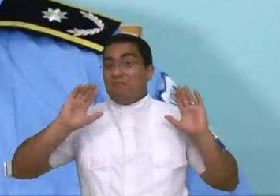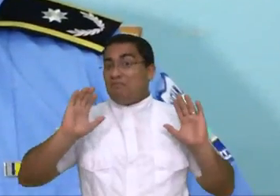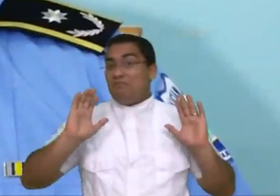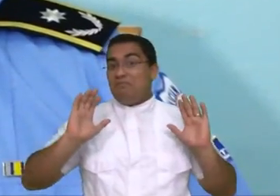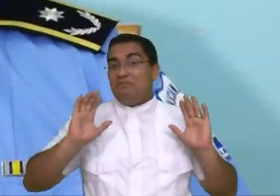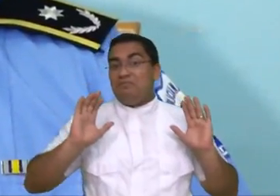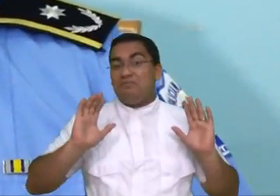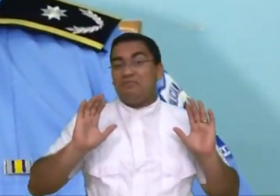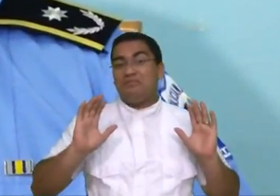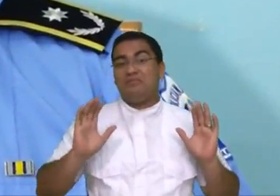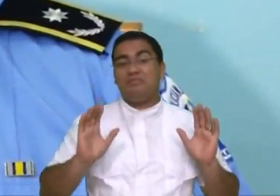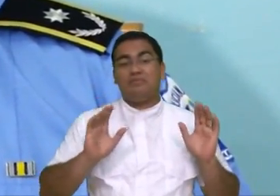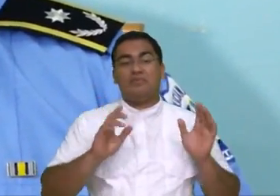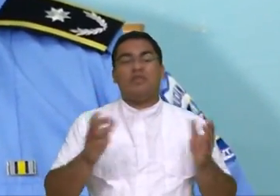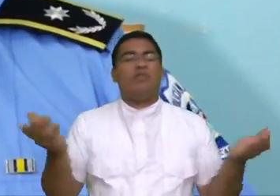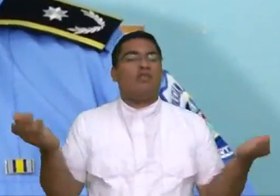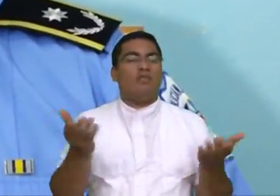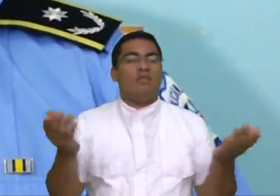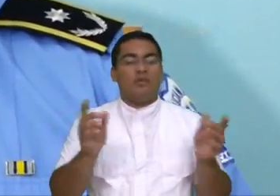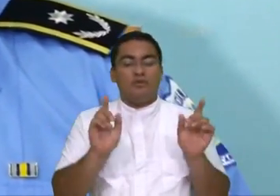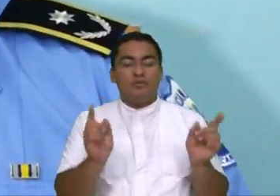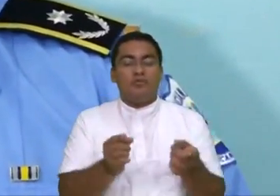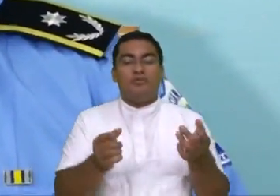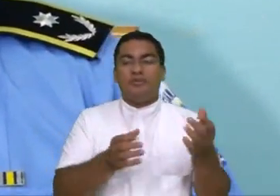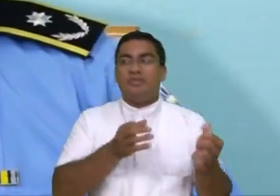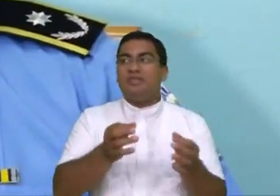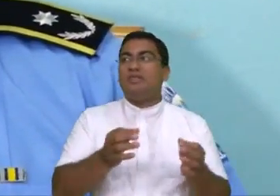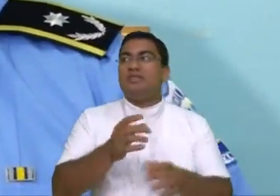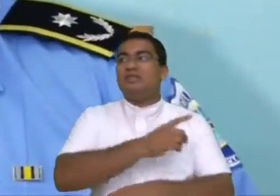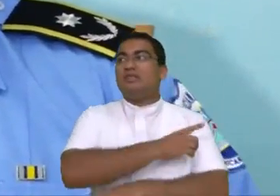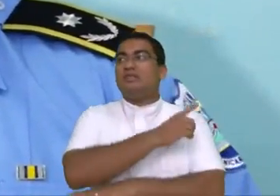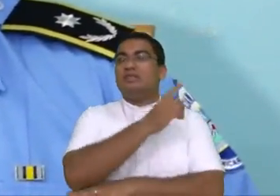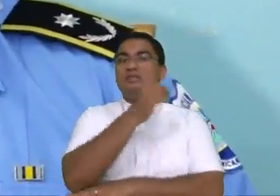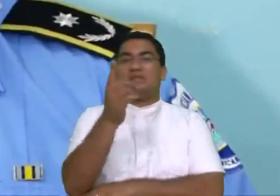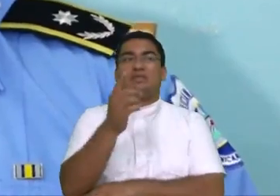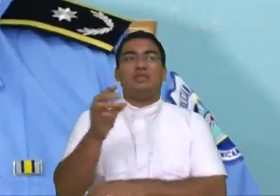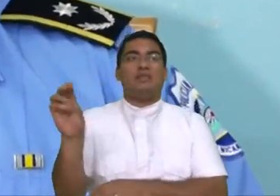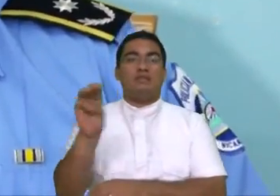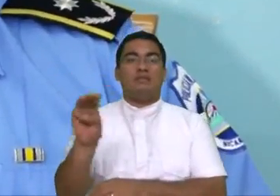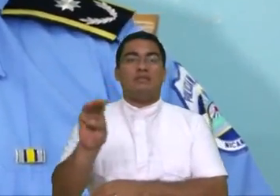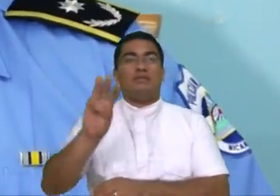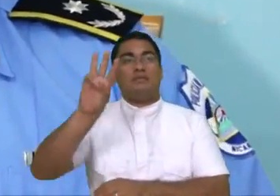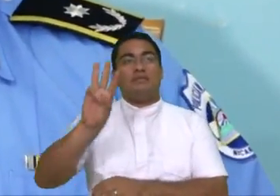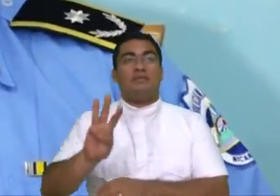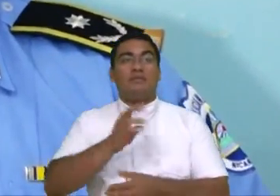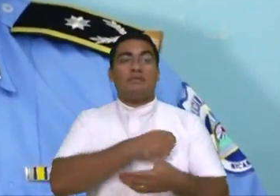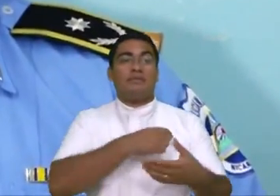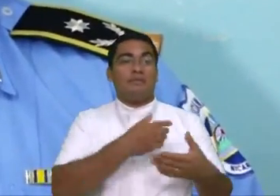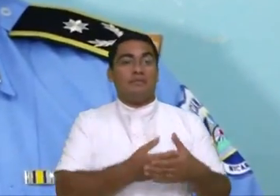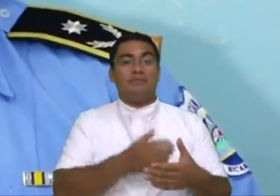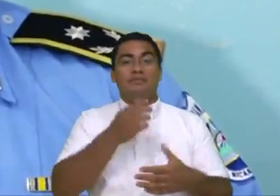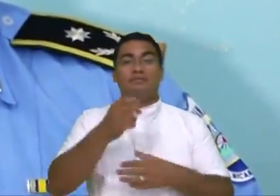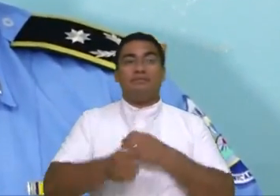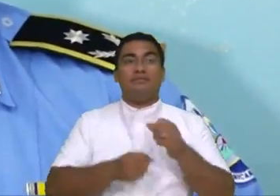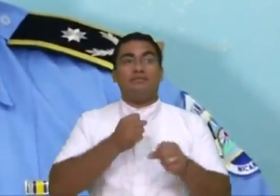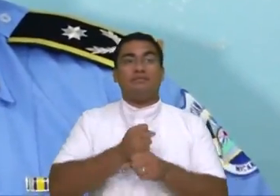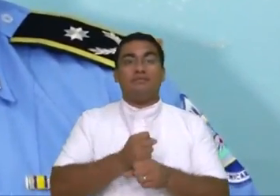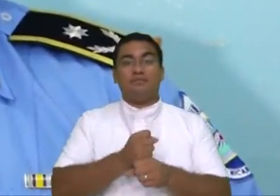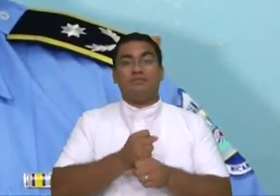Síntesis de los hechos: el día martes 3 de marzo del año 2020, a las 3 de la